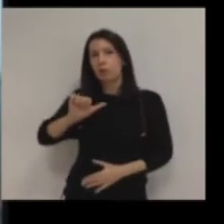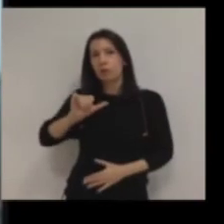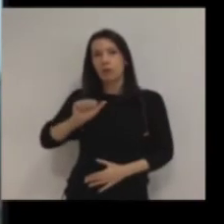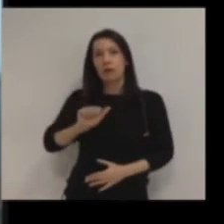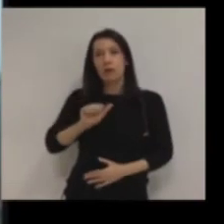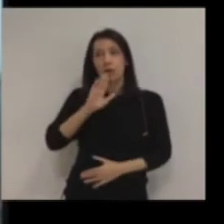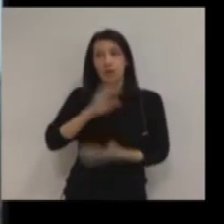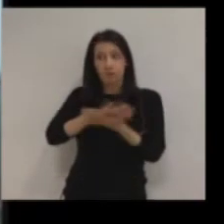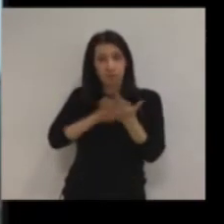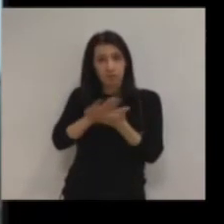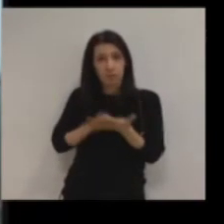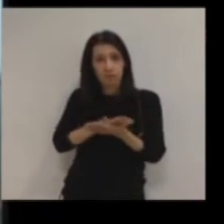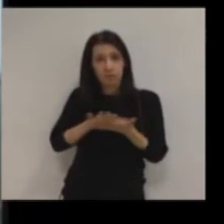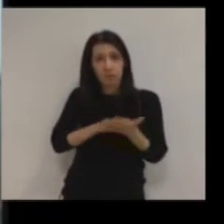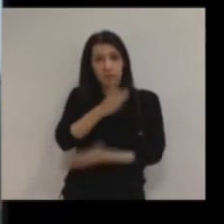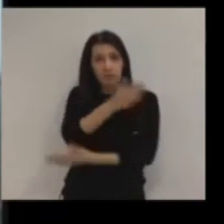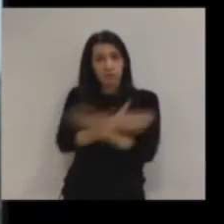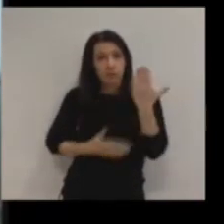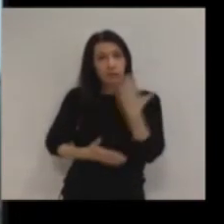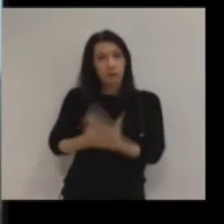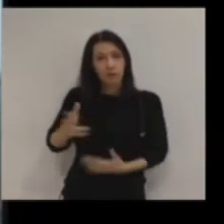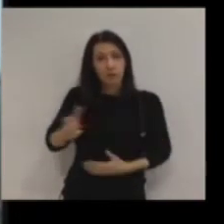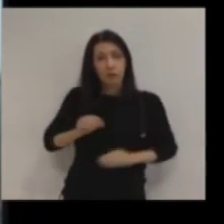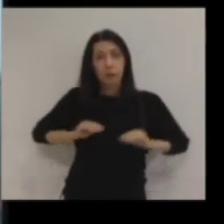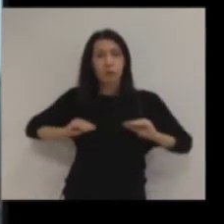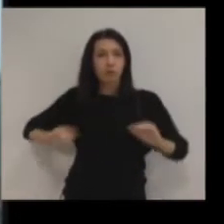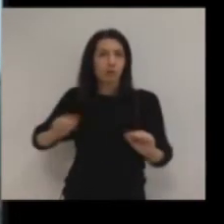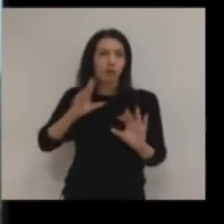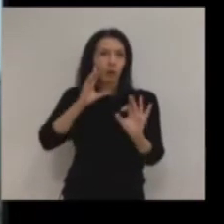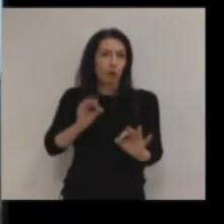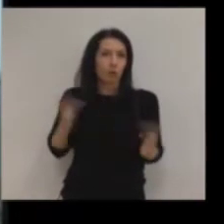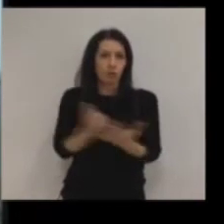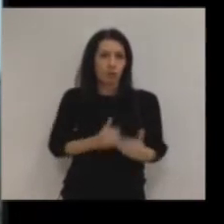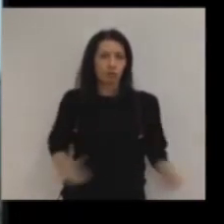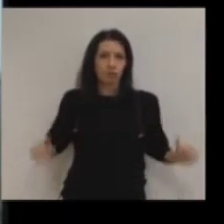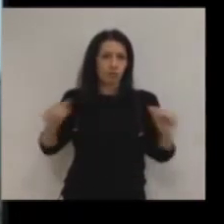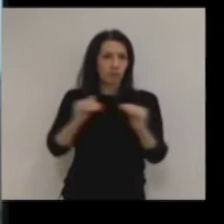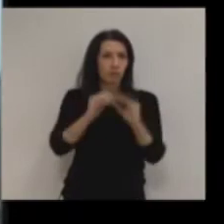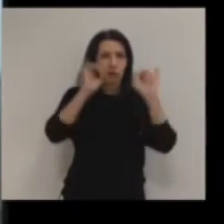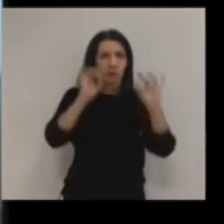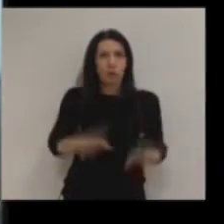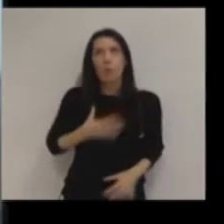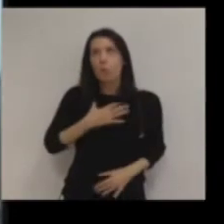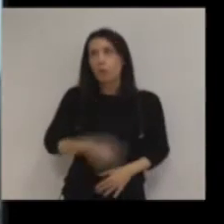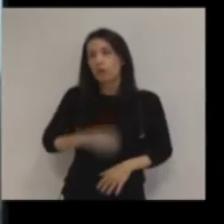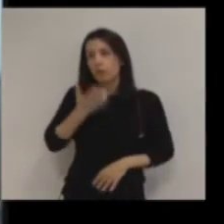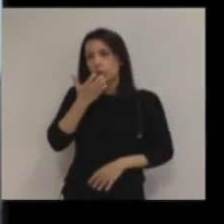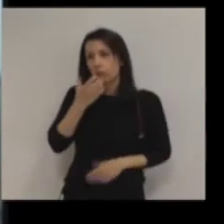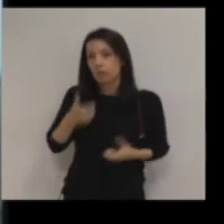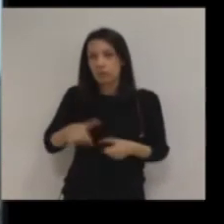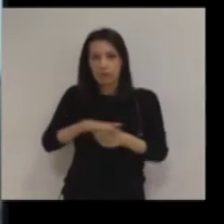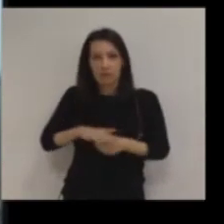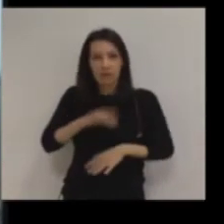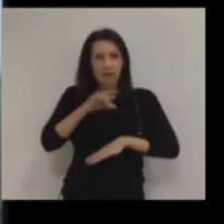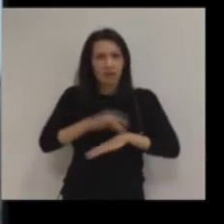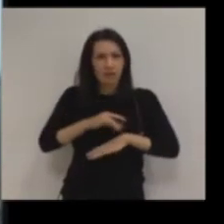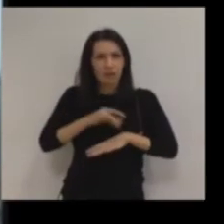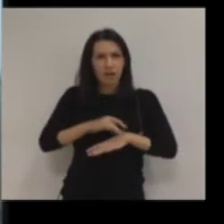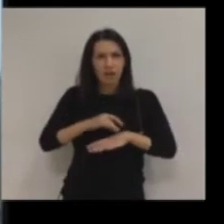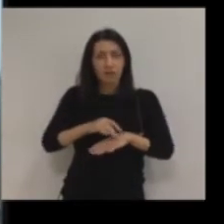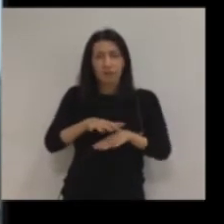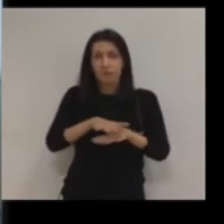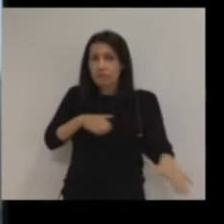la discapacidad, los derechos evidentemente son todos iguales, pero a lo mejor en medicina, en casi todos los